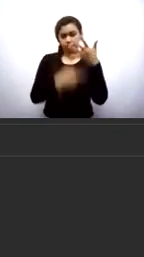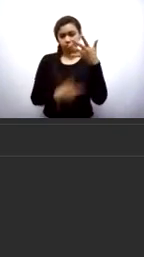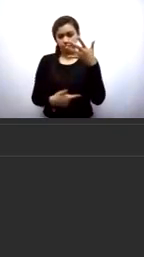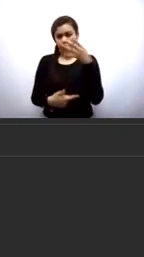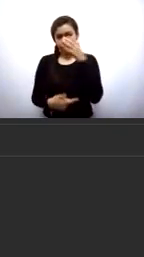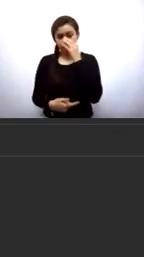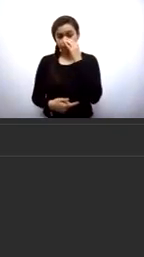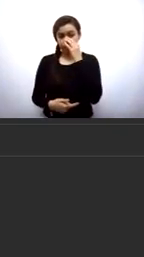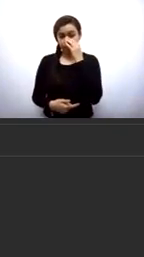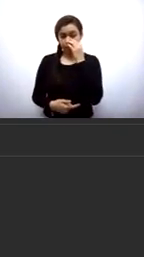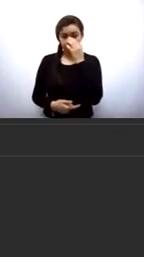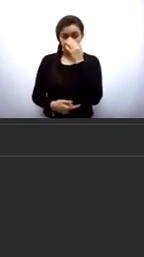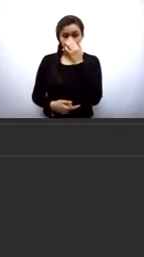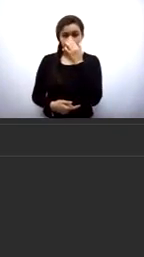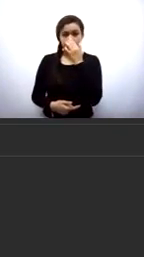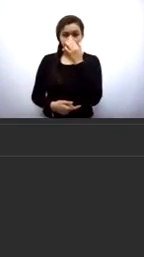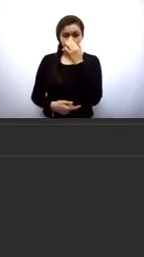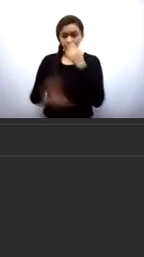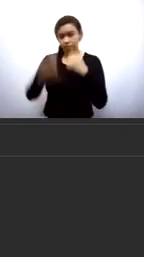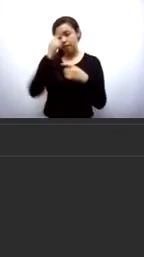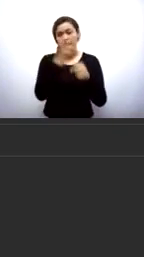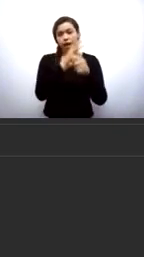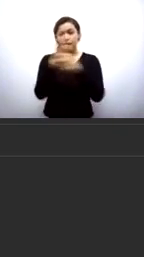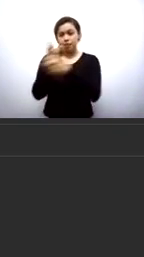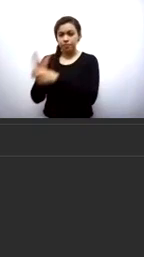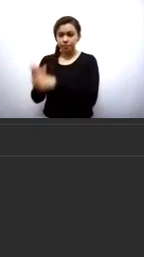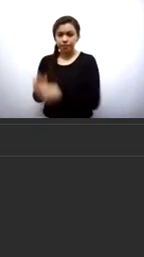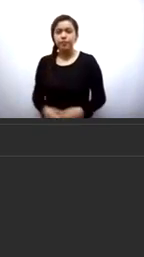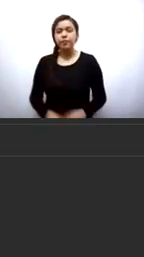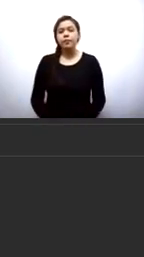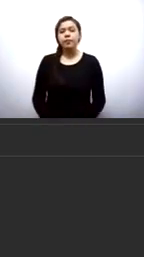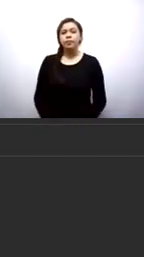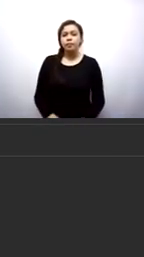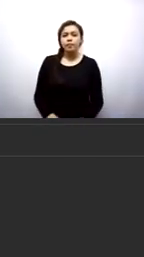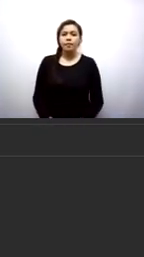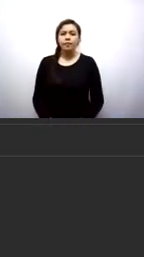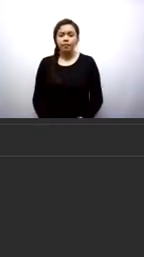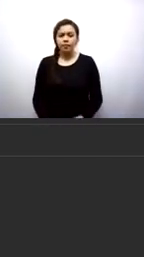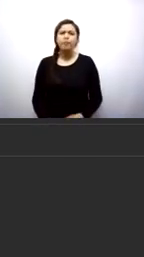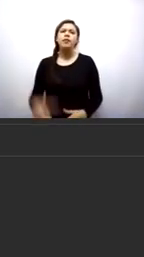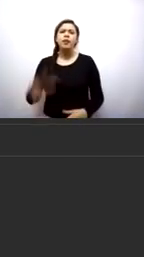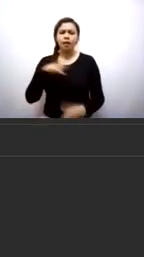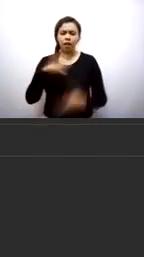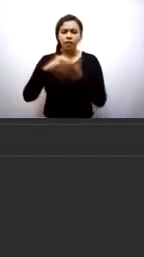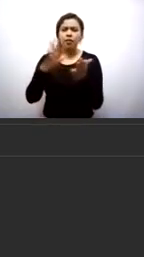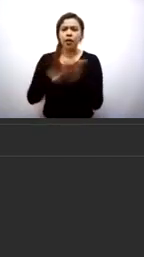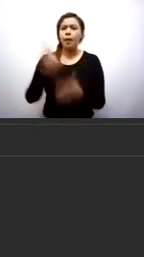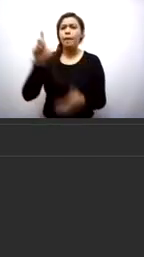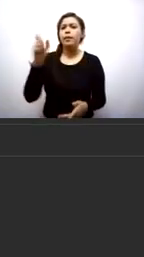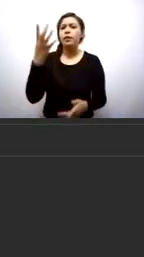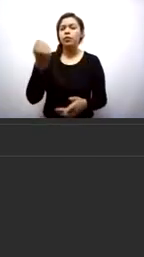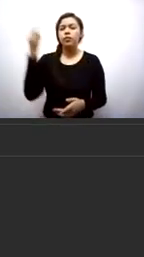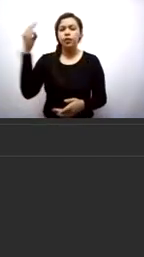sus alumnos para que les pueda generar la invitación. Entonces, aquí está generado el día 29 de marzo